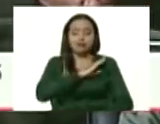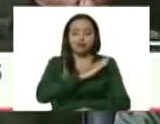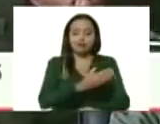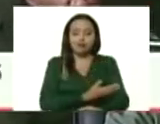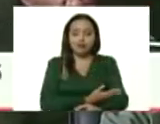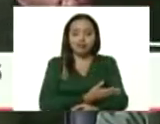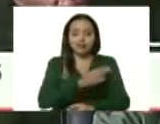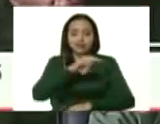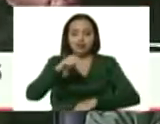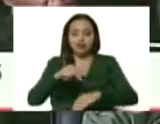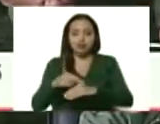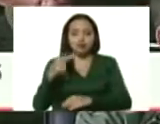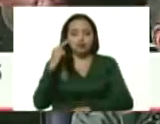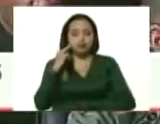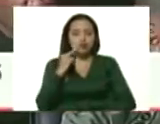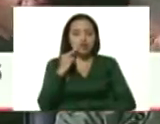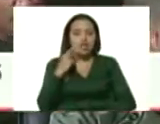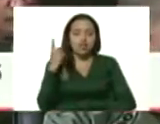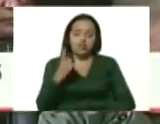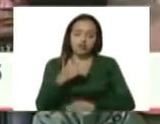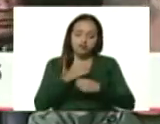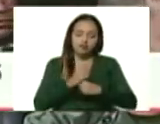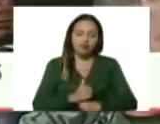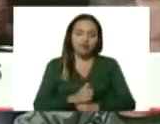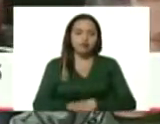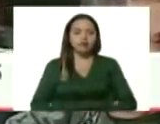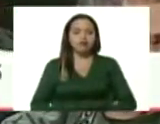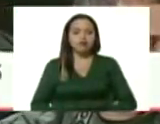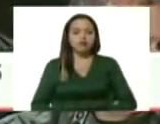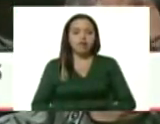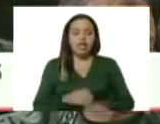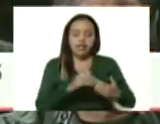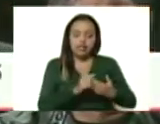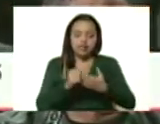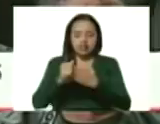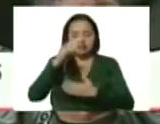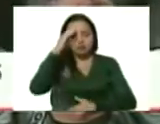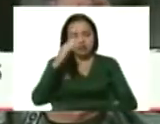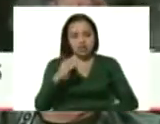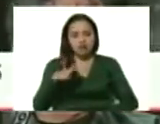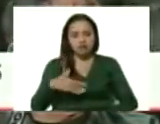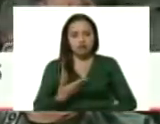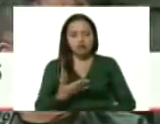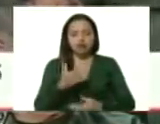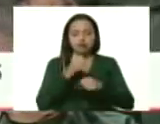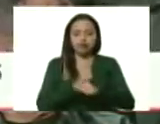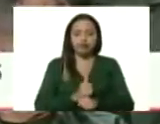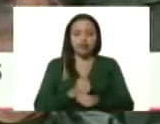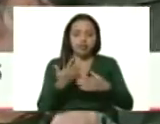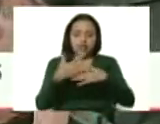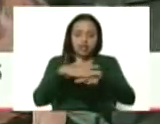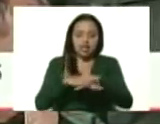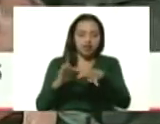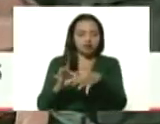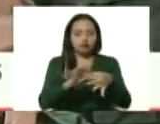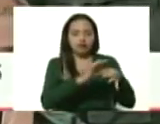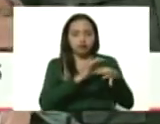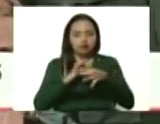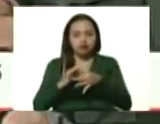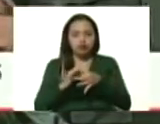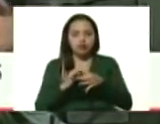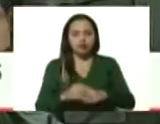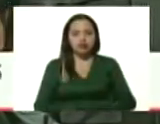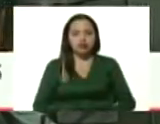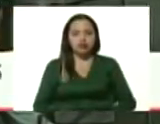Nacional Bolivariana en quien confiar. Líderes militares en quien confiar. Integrados, articulados, unidos